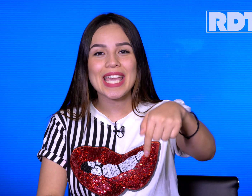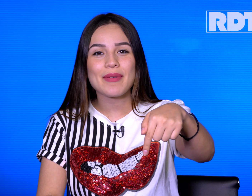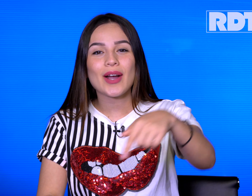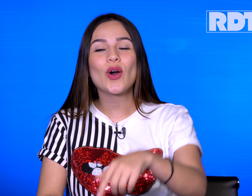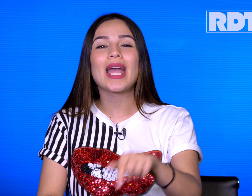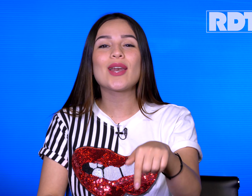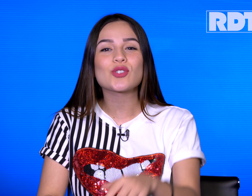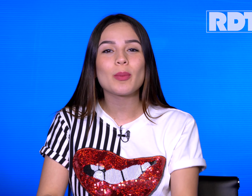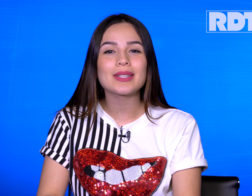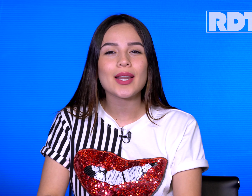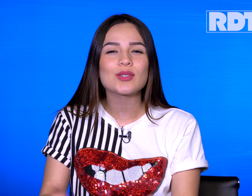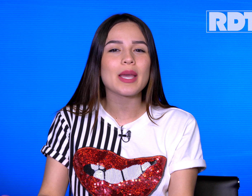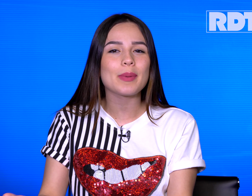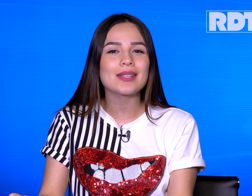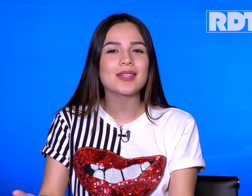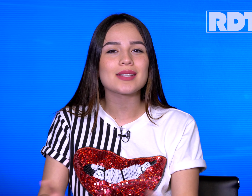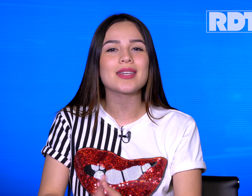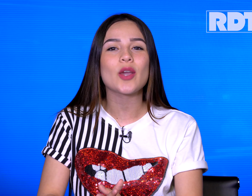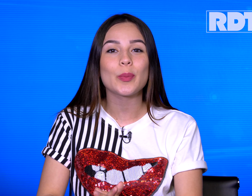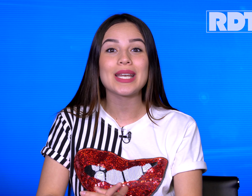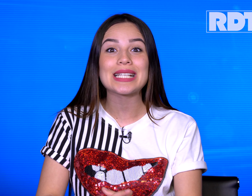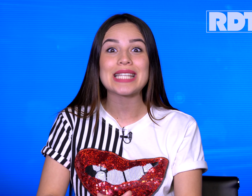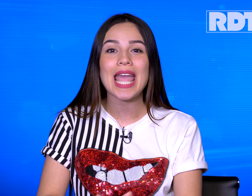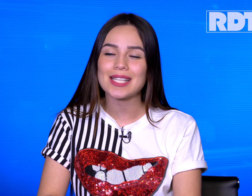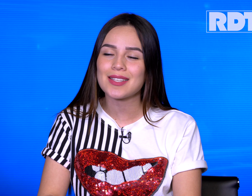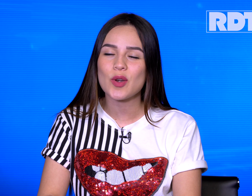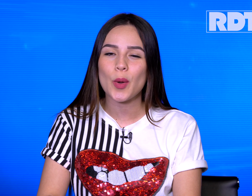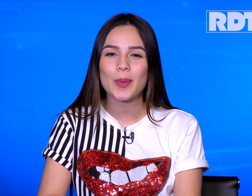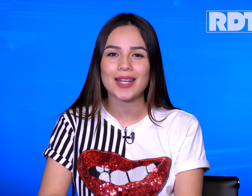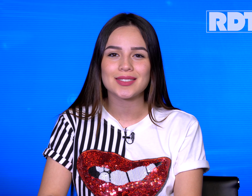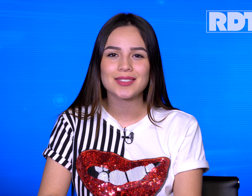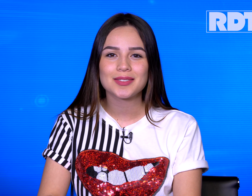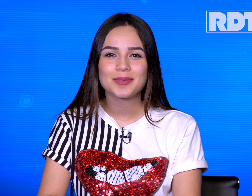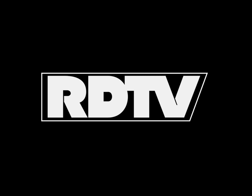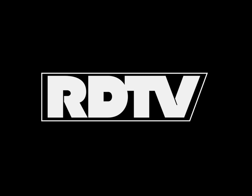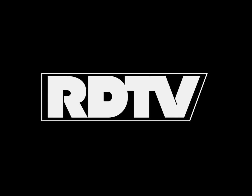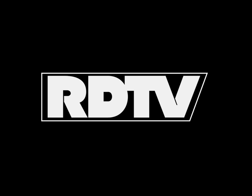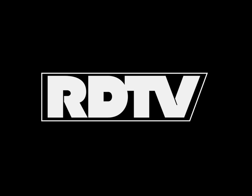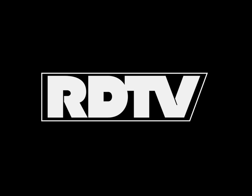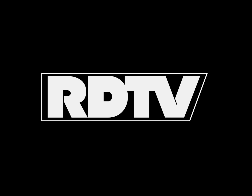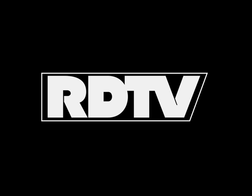funcione. Deja aquí abajo en los comentarios qué piensas y qué opinas de este nuevo plan.